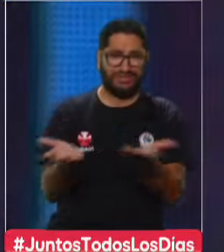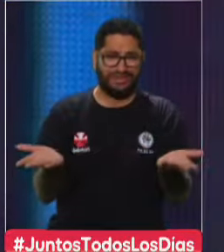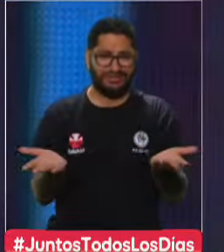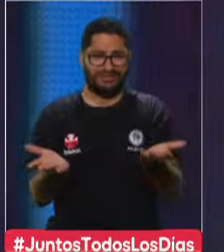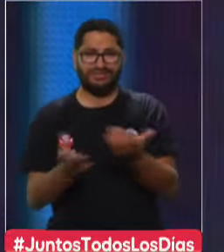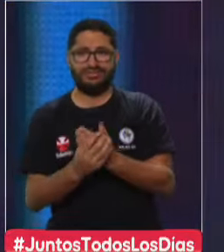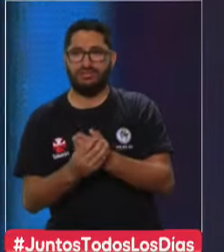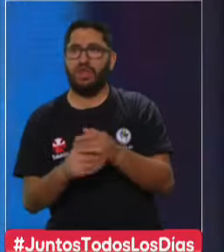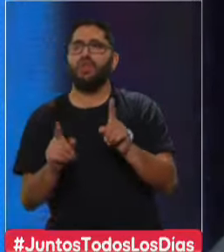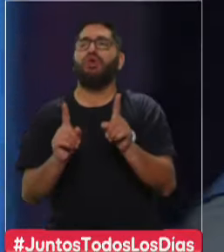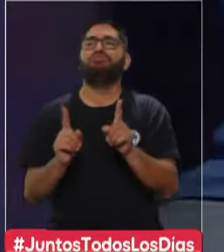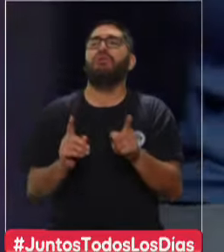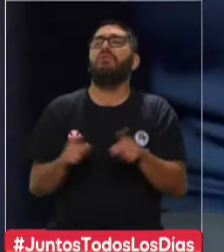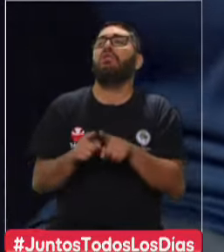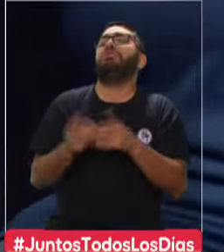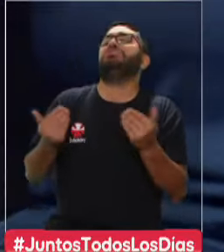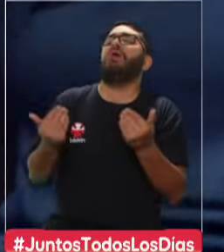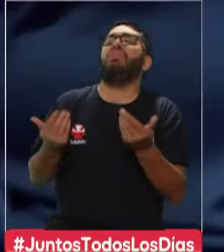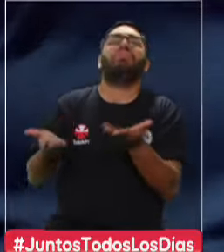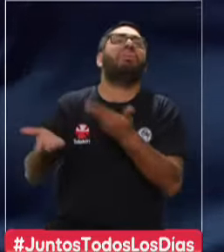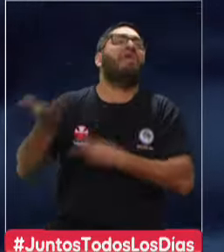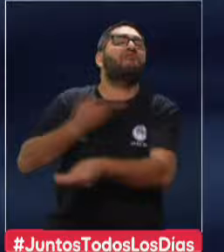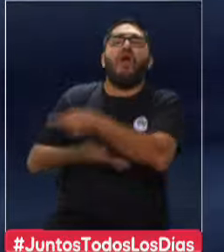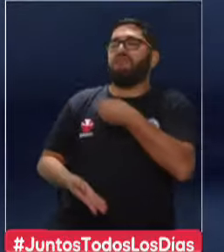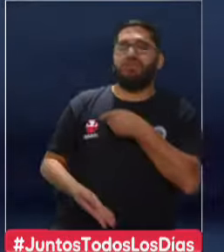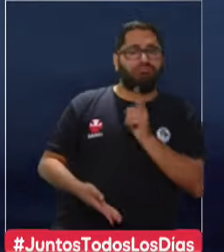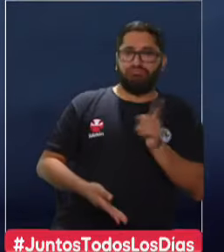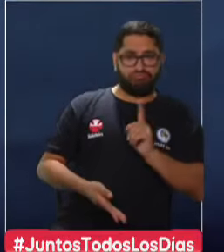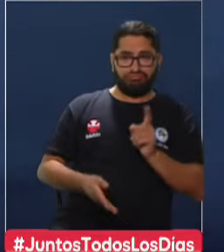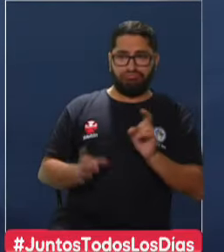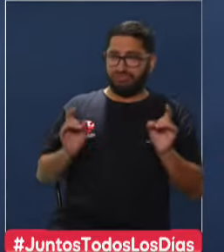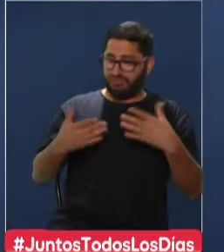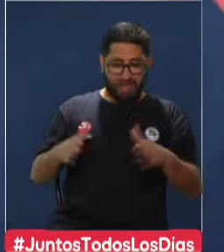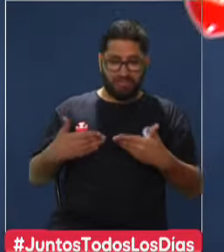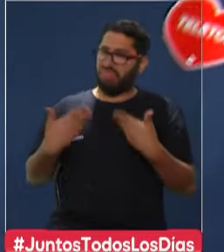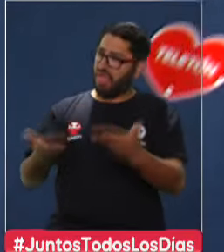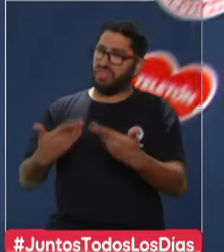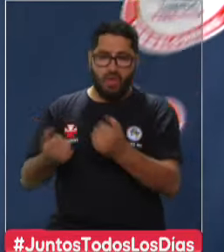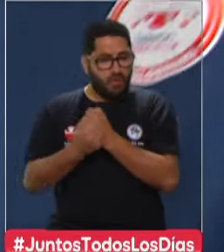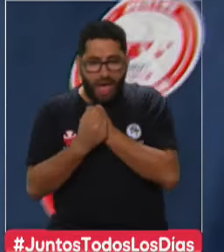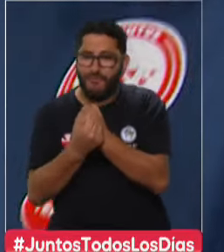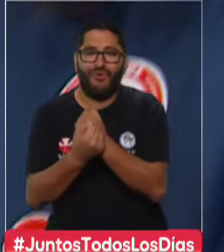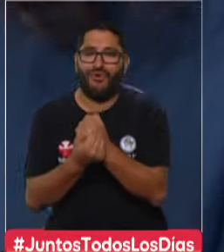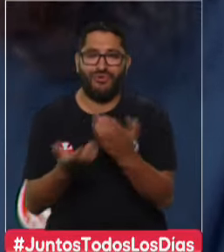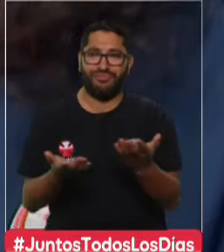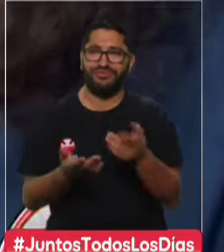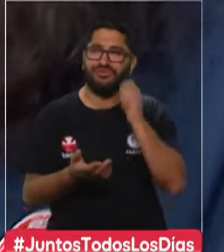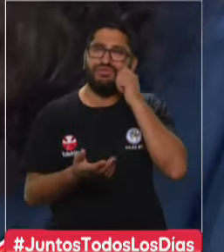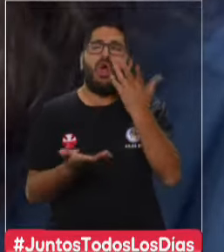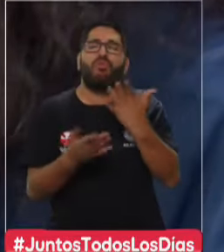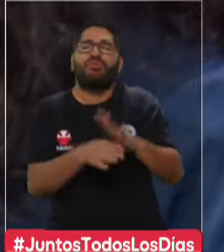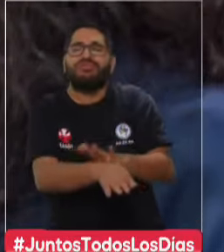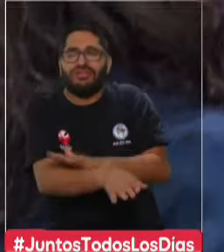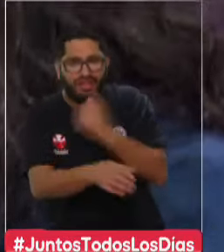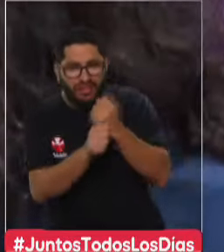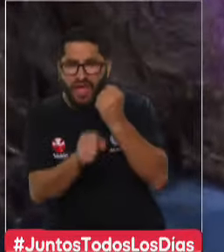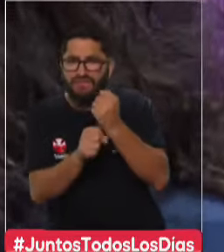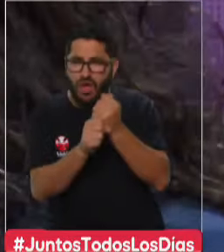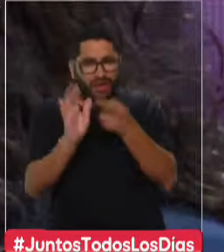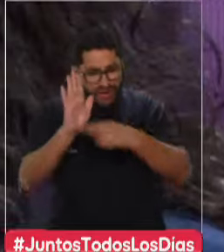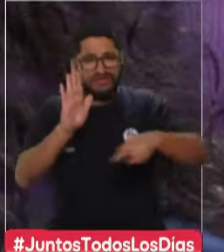cambio. ¿Qué tan importante es esto que yo digo del amor y el trabajo en equipo para la rehabilitación? Bueno, el amor es